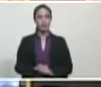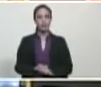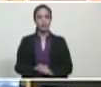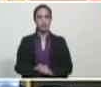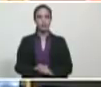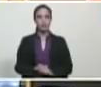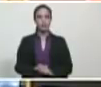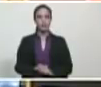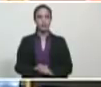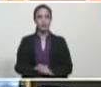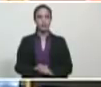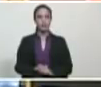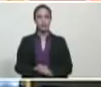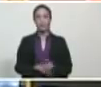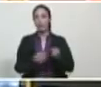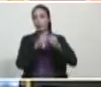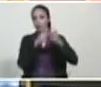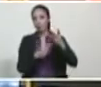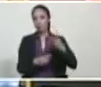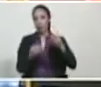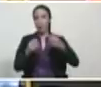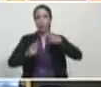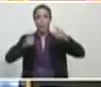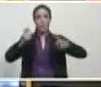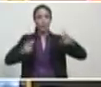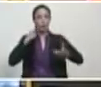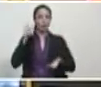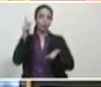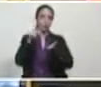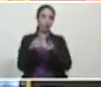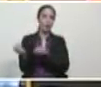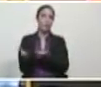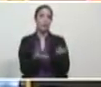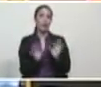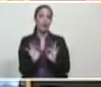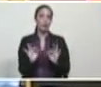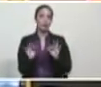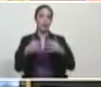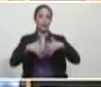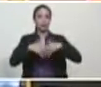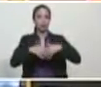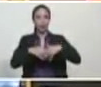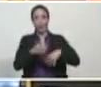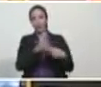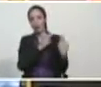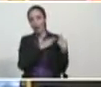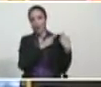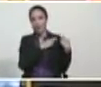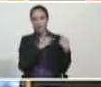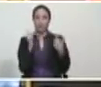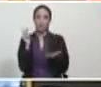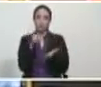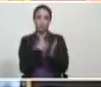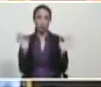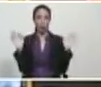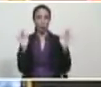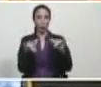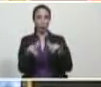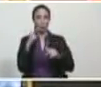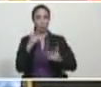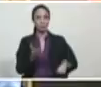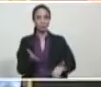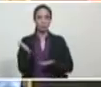anónima, al presidente de Industrias Cosmo Partes S.A. y